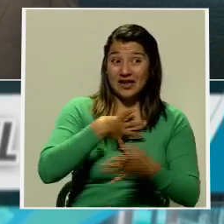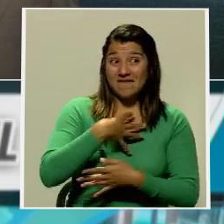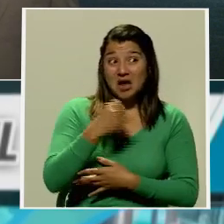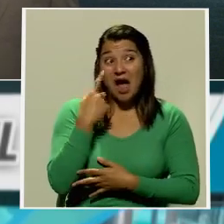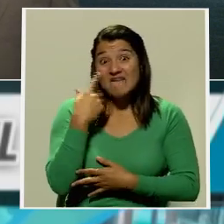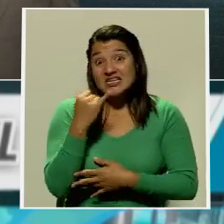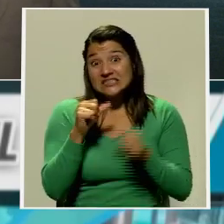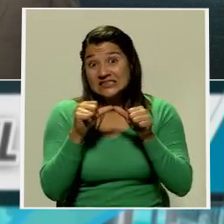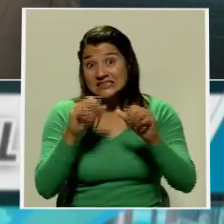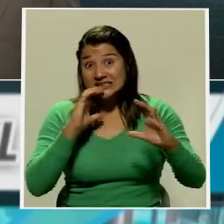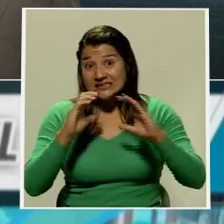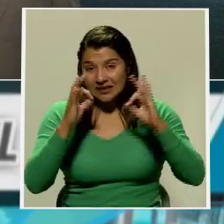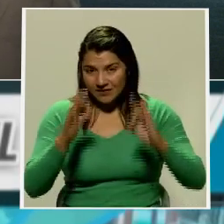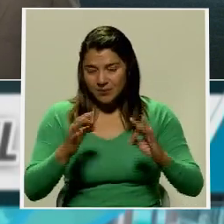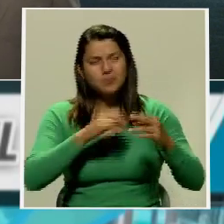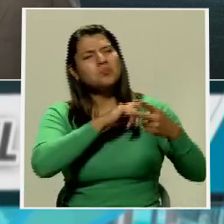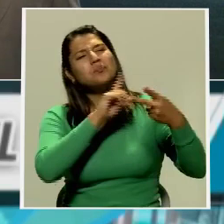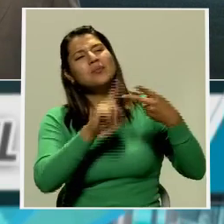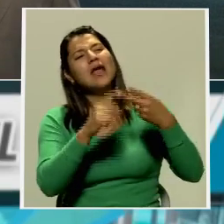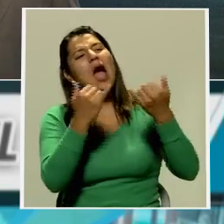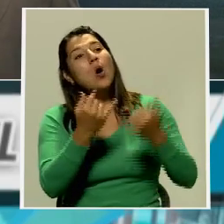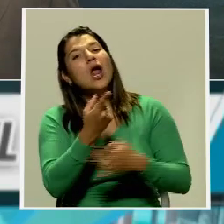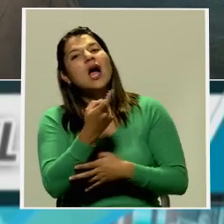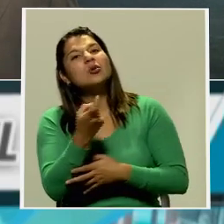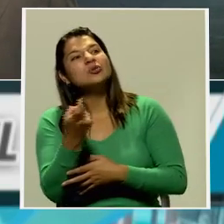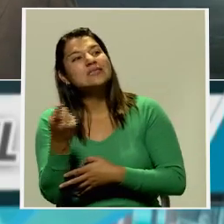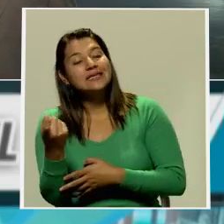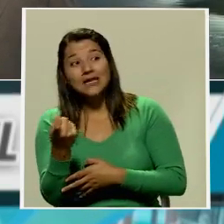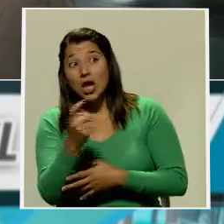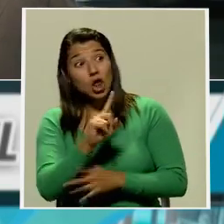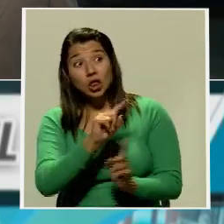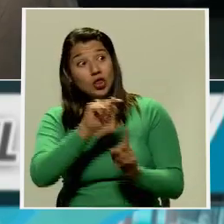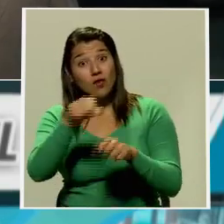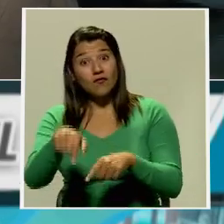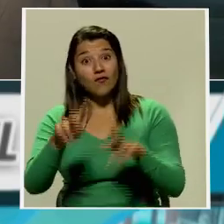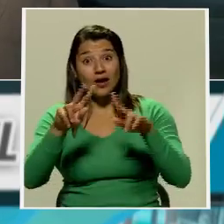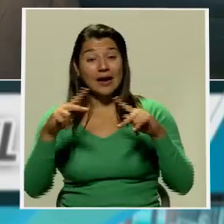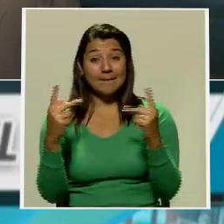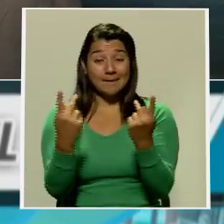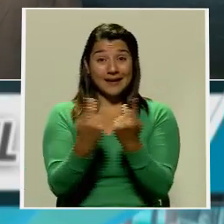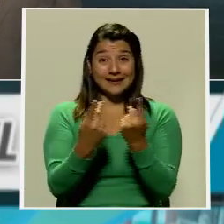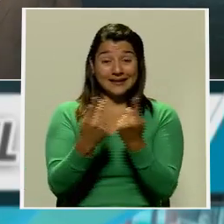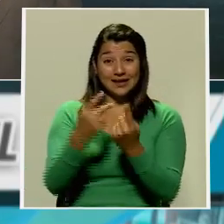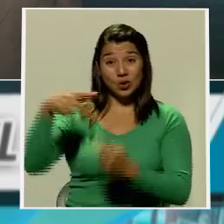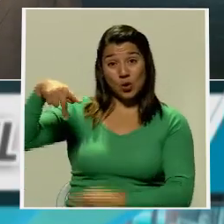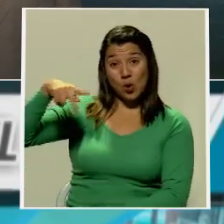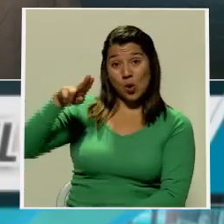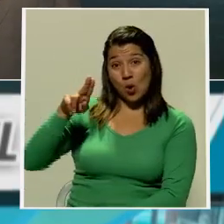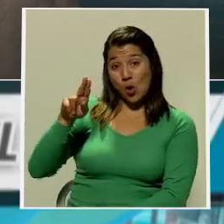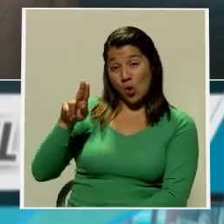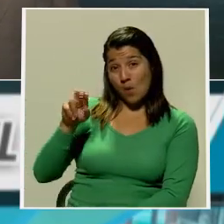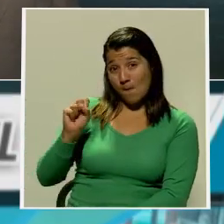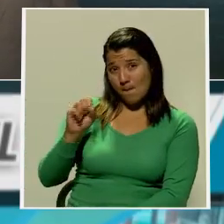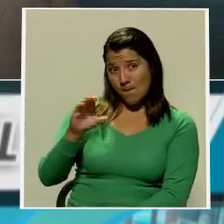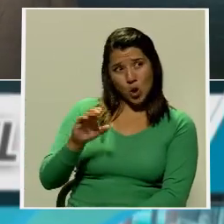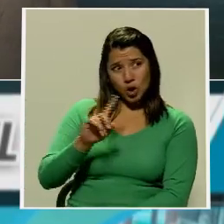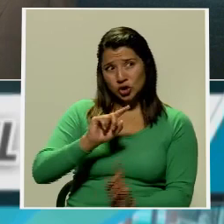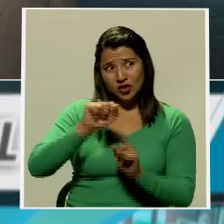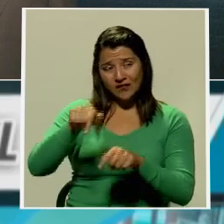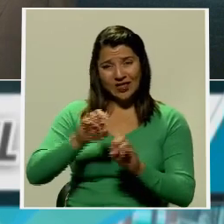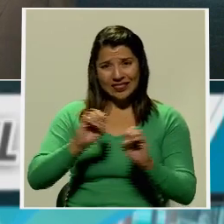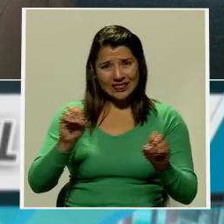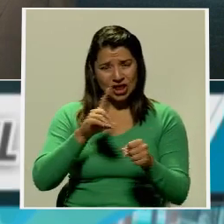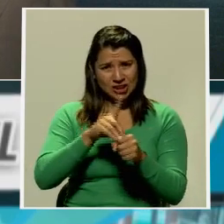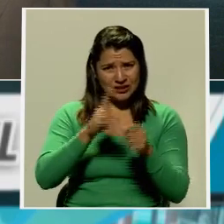sí, vámonos por las ausencias. No hubo representación del partido Unidad Social Cristiana, no llegó ningún diputado